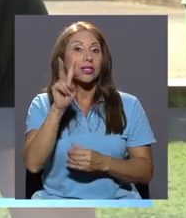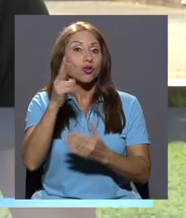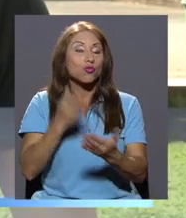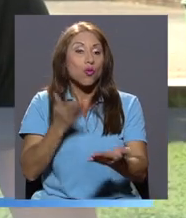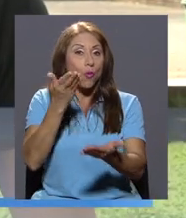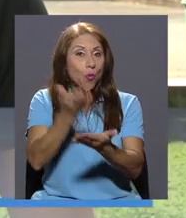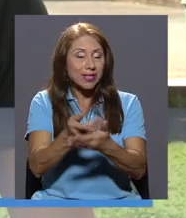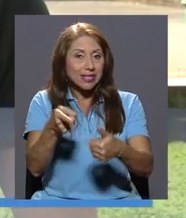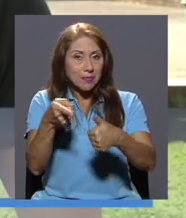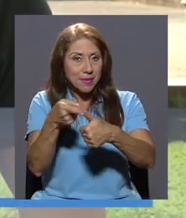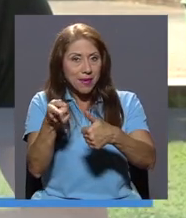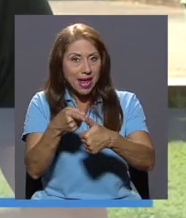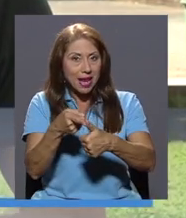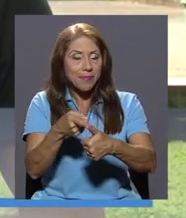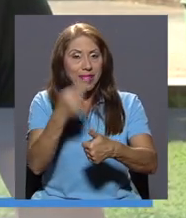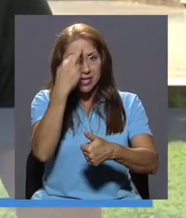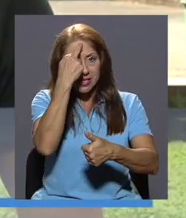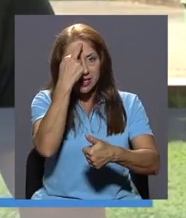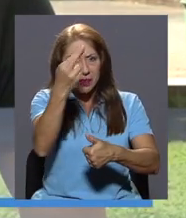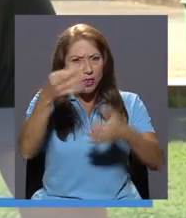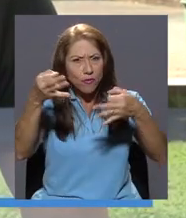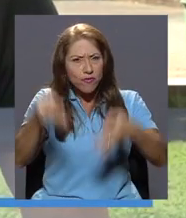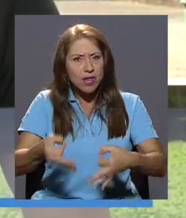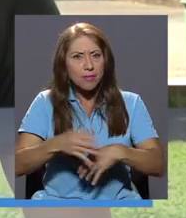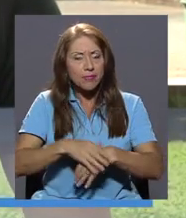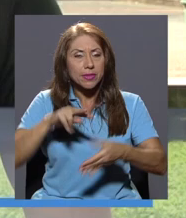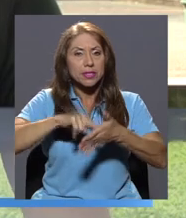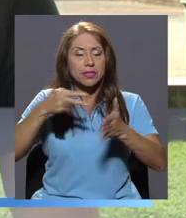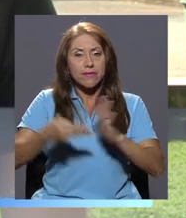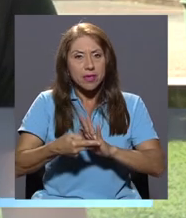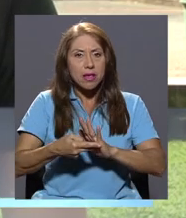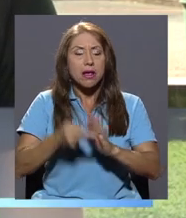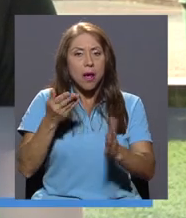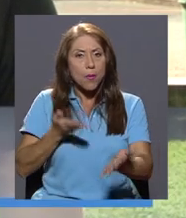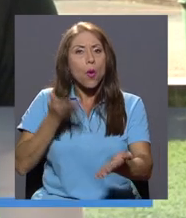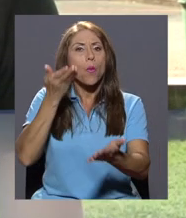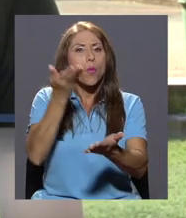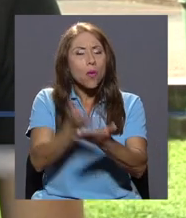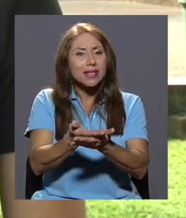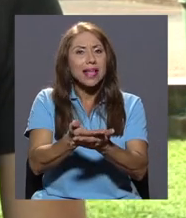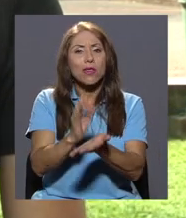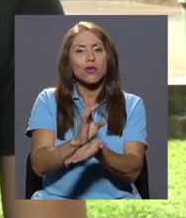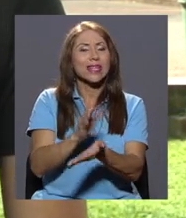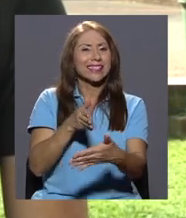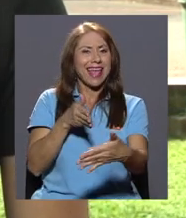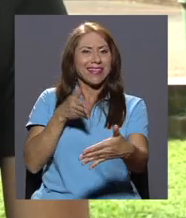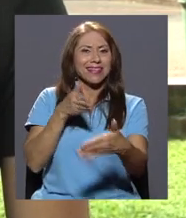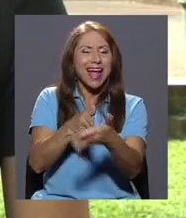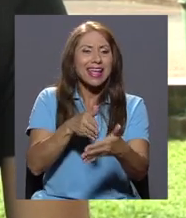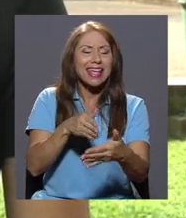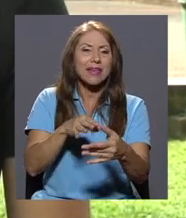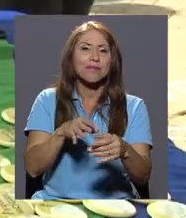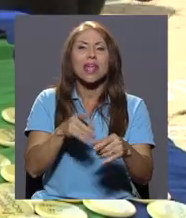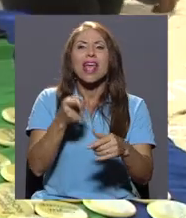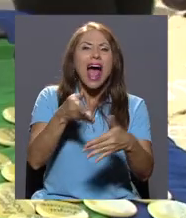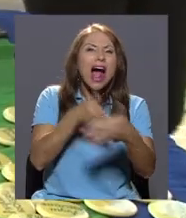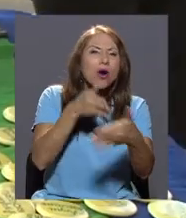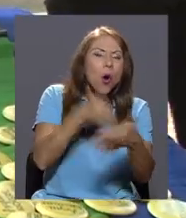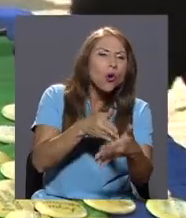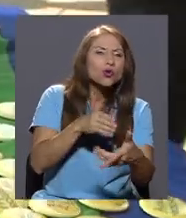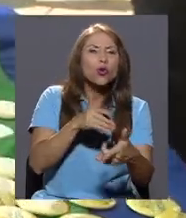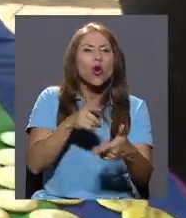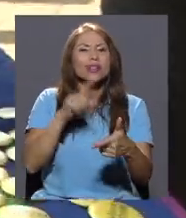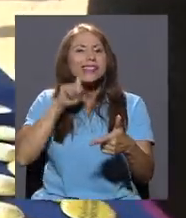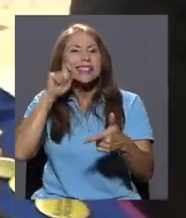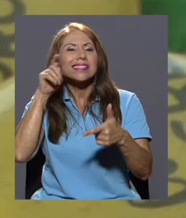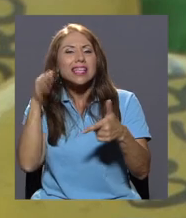les voy a mencionar, bueno, la primera es un respeto firme, es decir, una propuesta donde se ataque el acoso, el sexismo, el hostigamiento y la